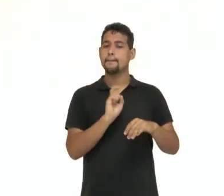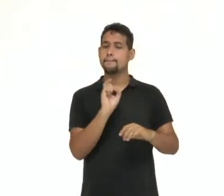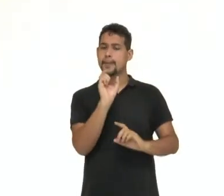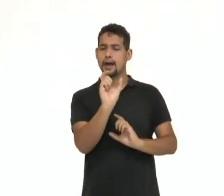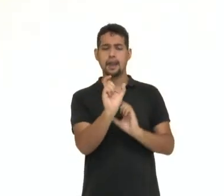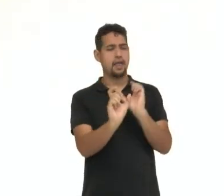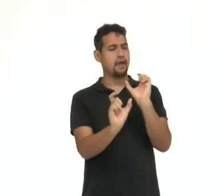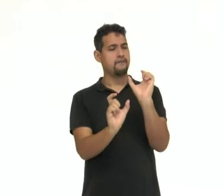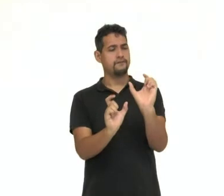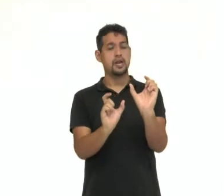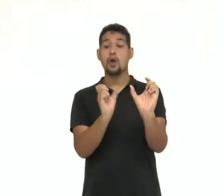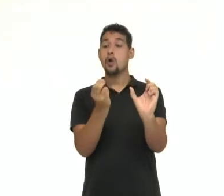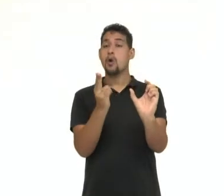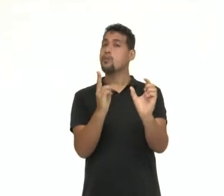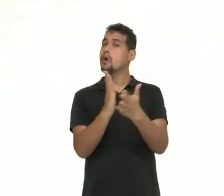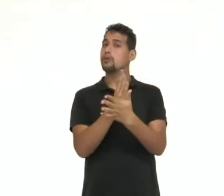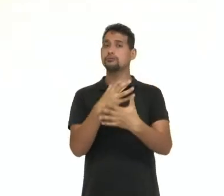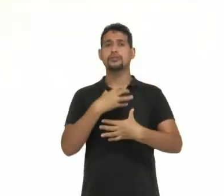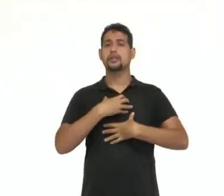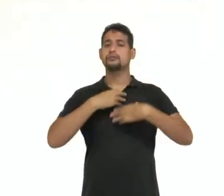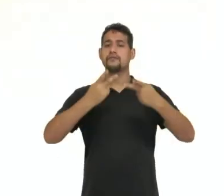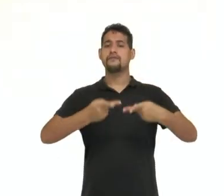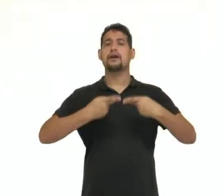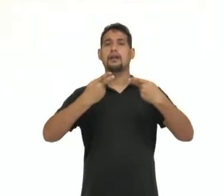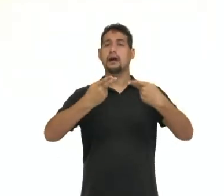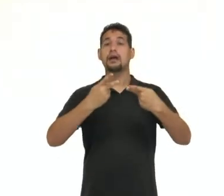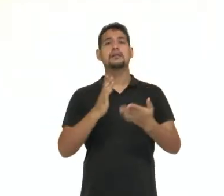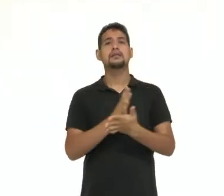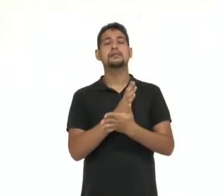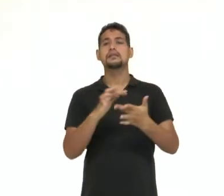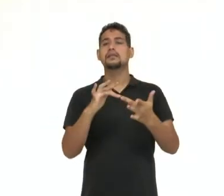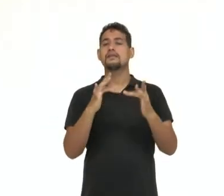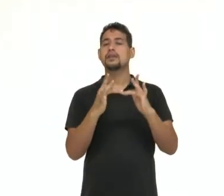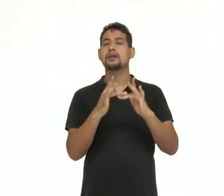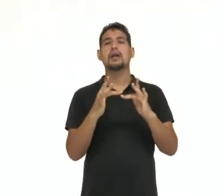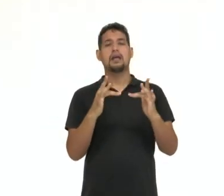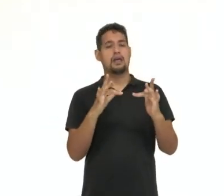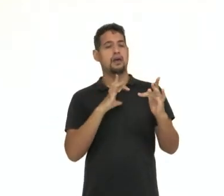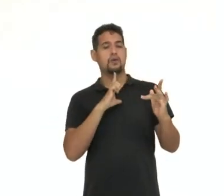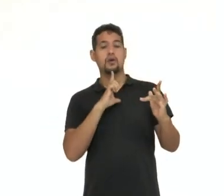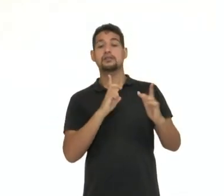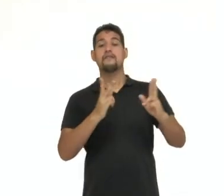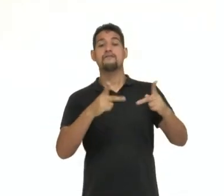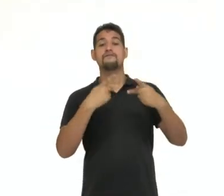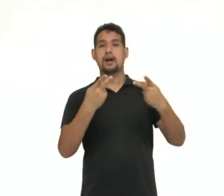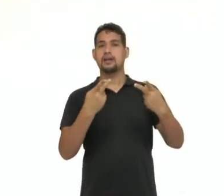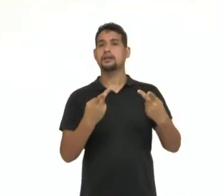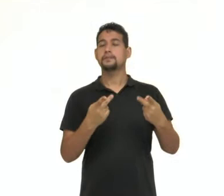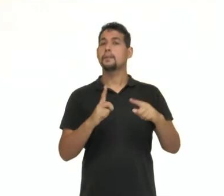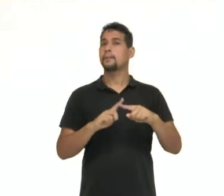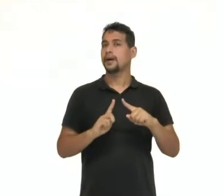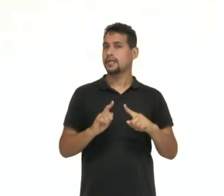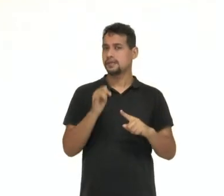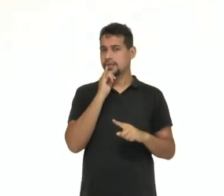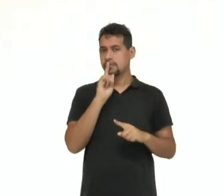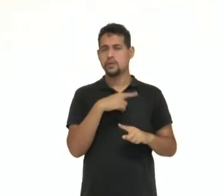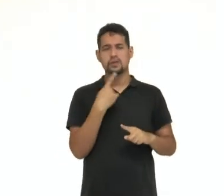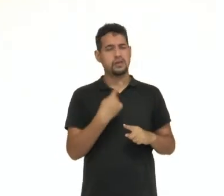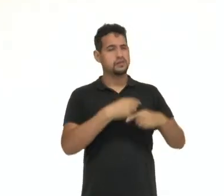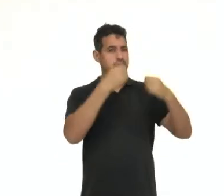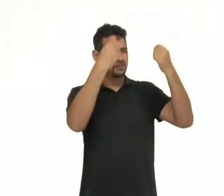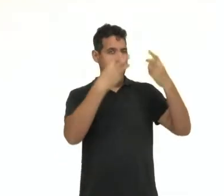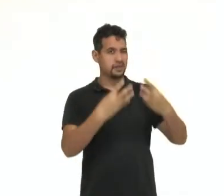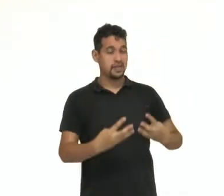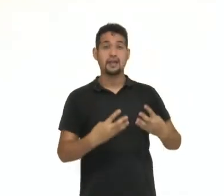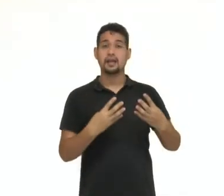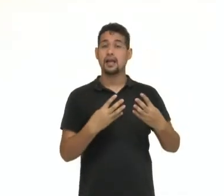palabras o expresiones que sirven para ubicar nuestro discurso en el tiempo. Cuando narramos